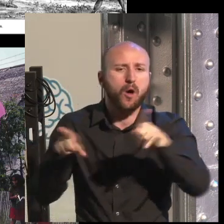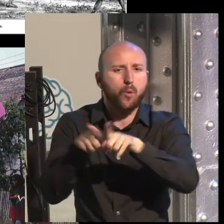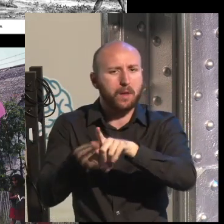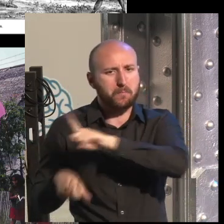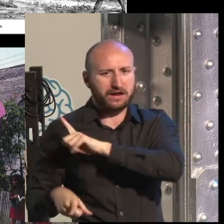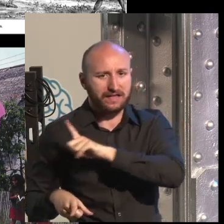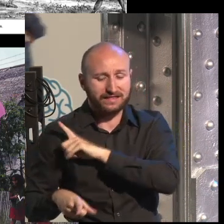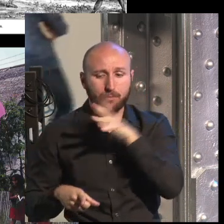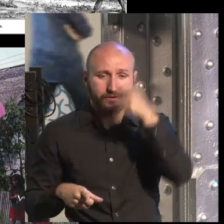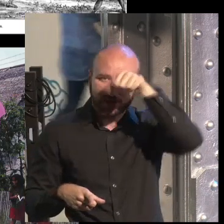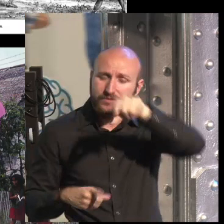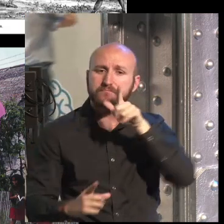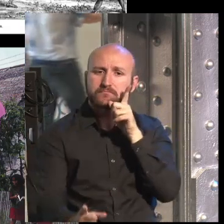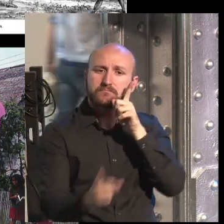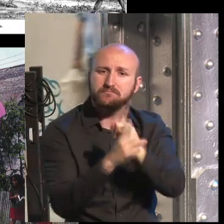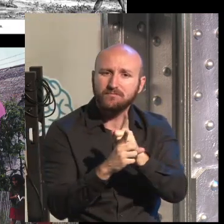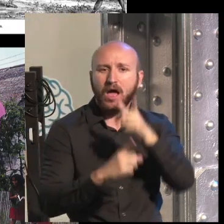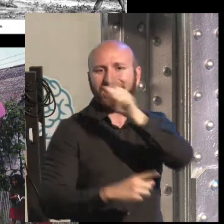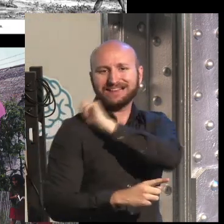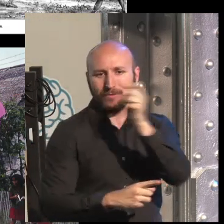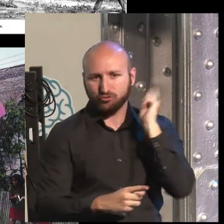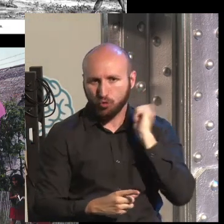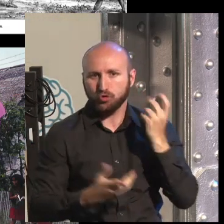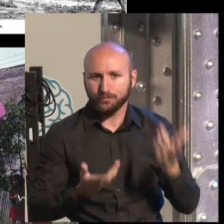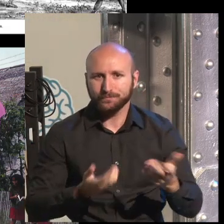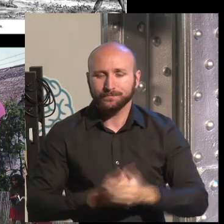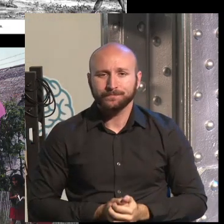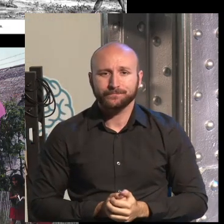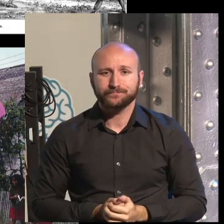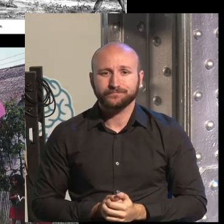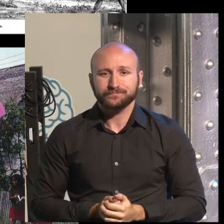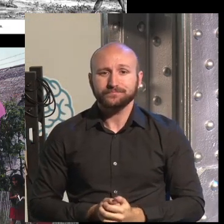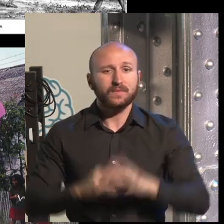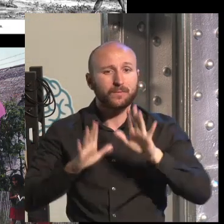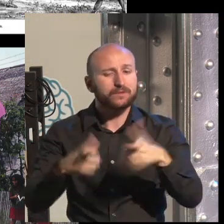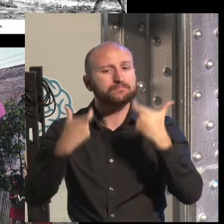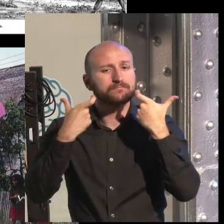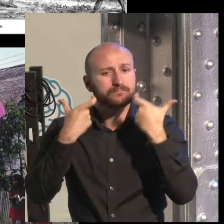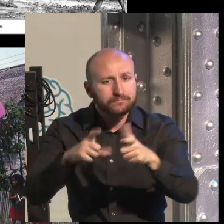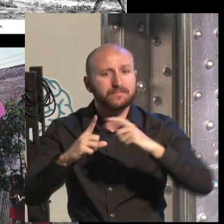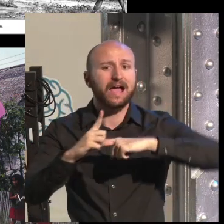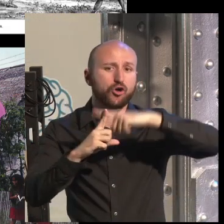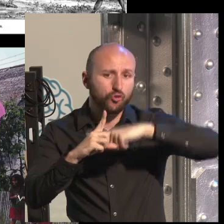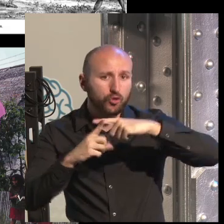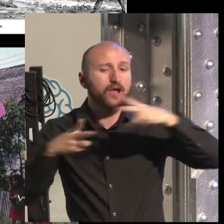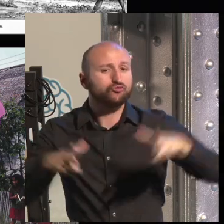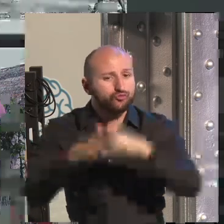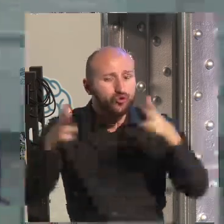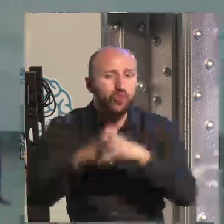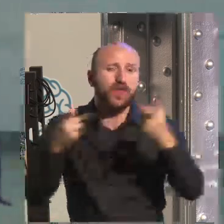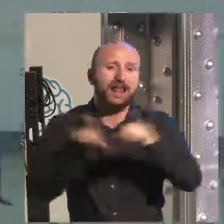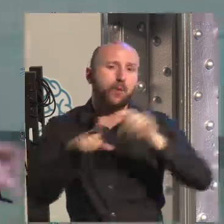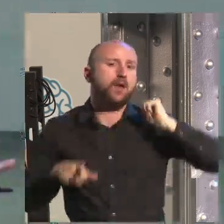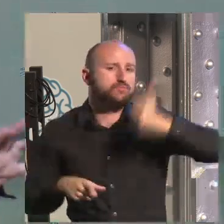militante en contra de la esclavitud, pero era de clase social aristocrática, vamos a decirlo